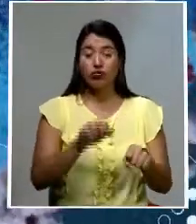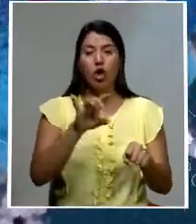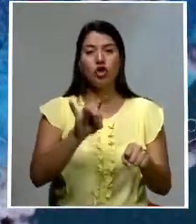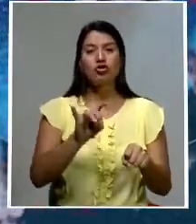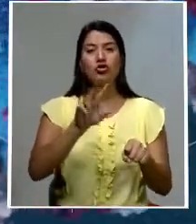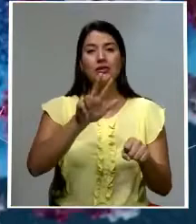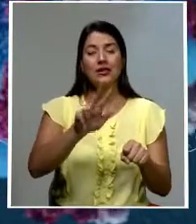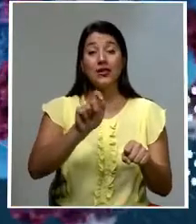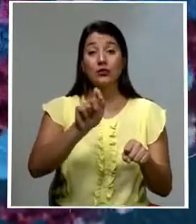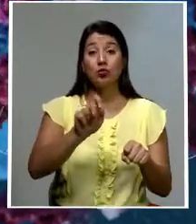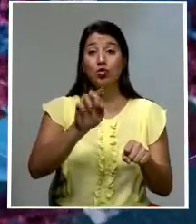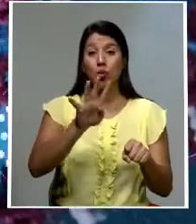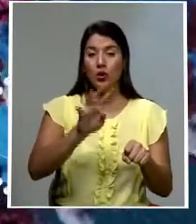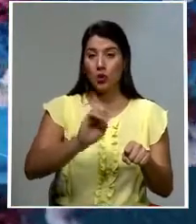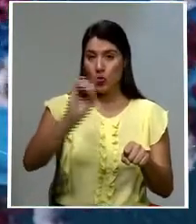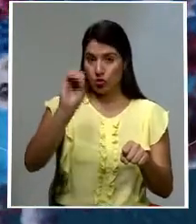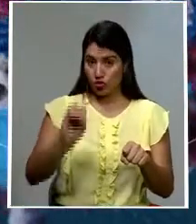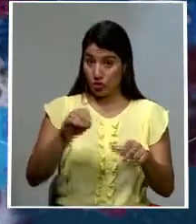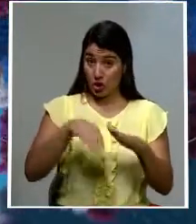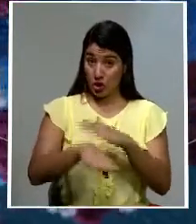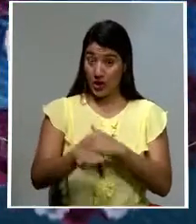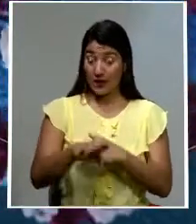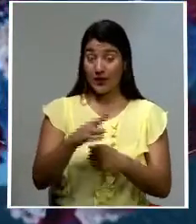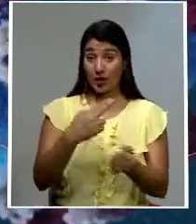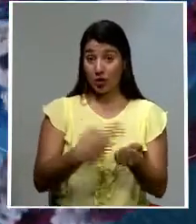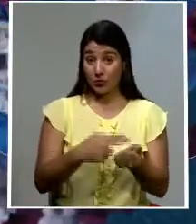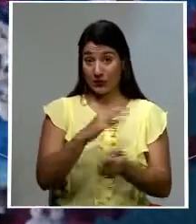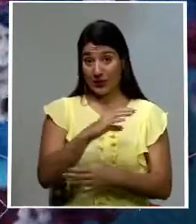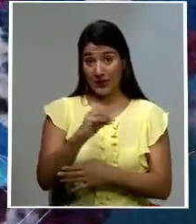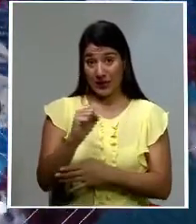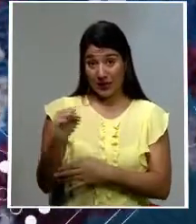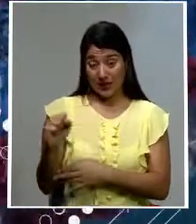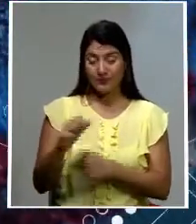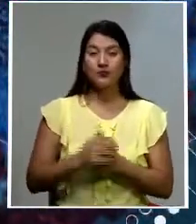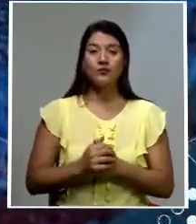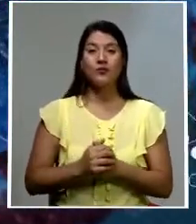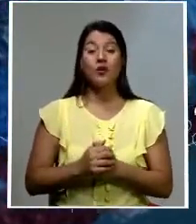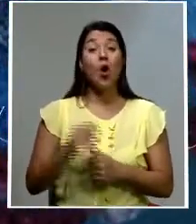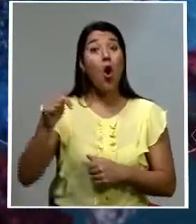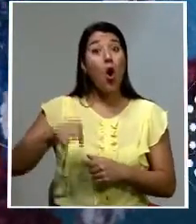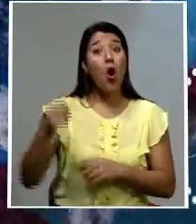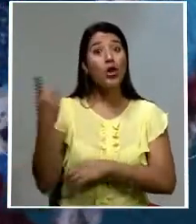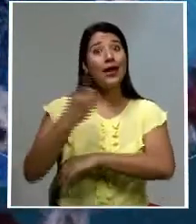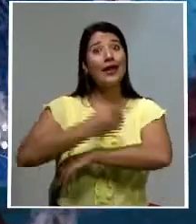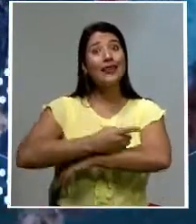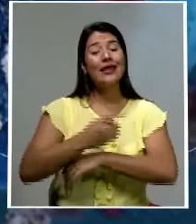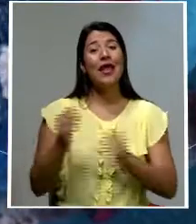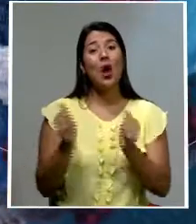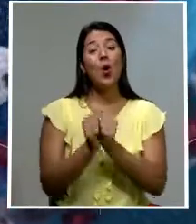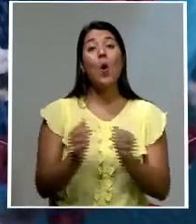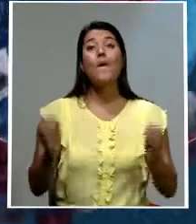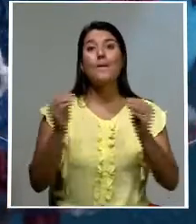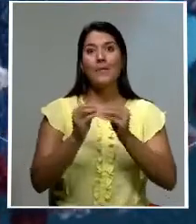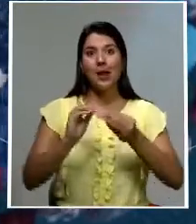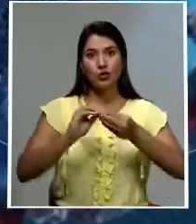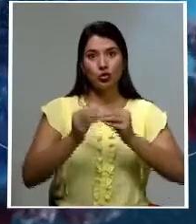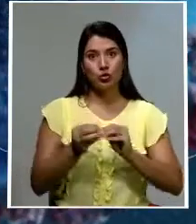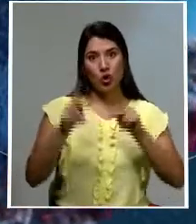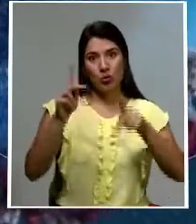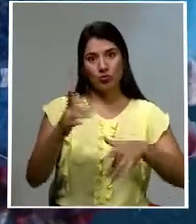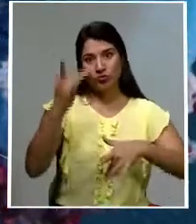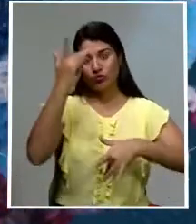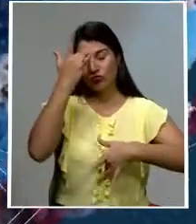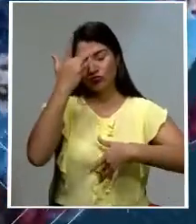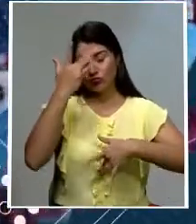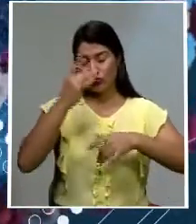83.4%. Como les decía, en total, hoy es la cifra diaria más alta desde que inició la